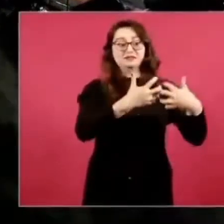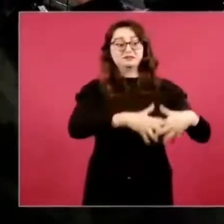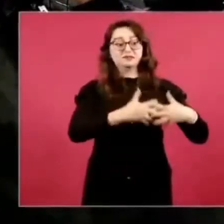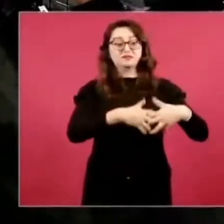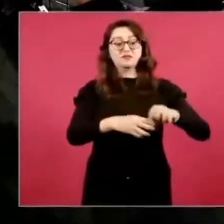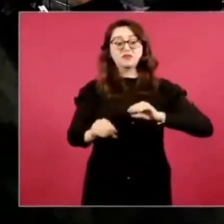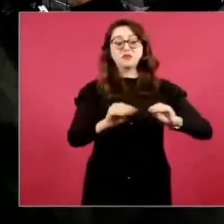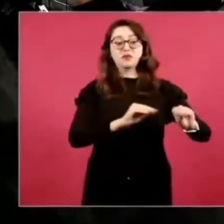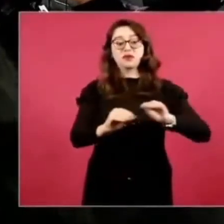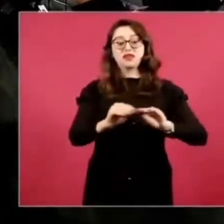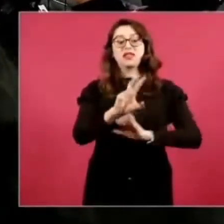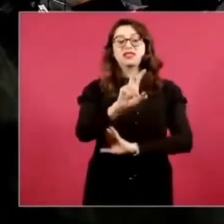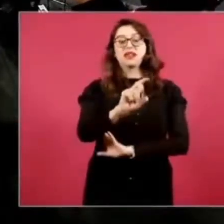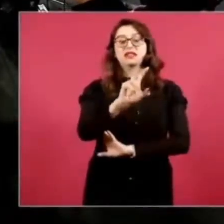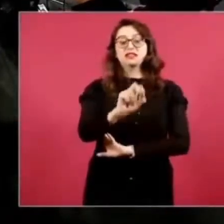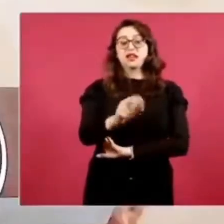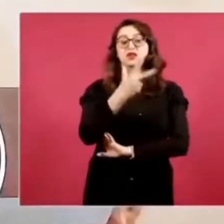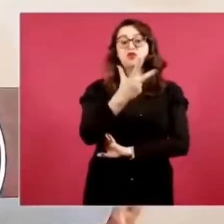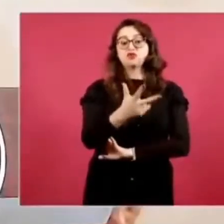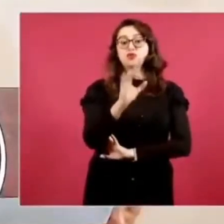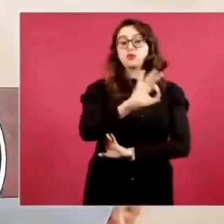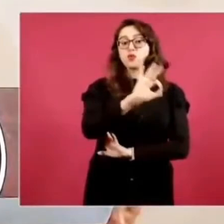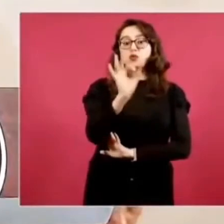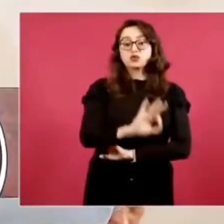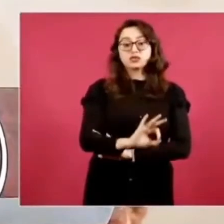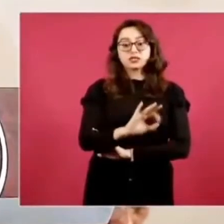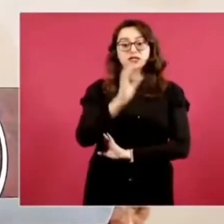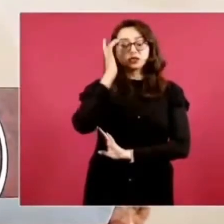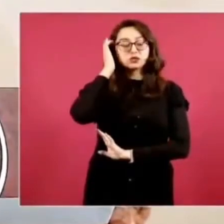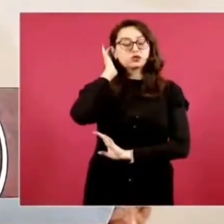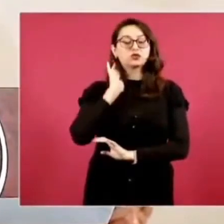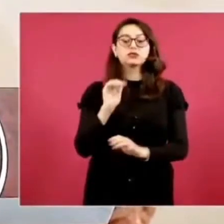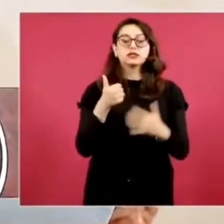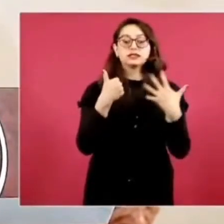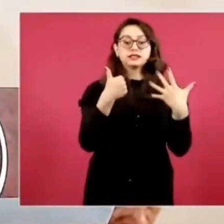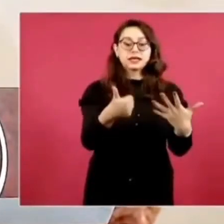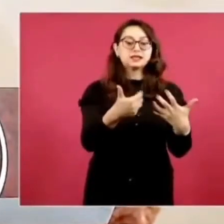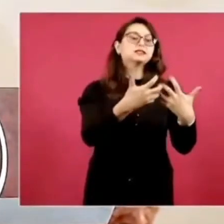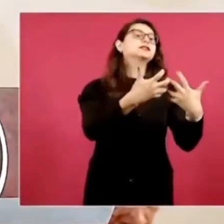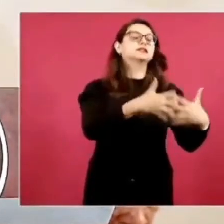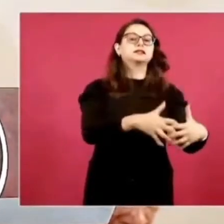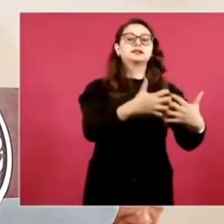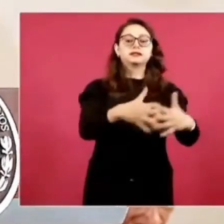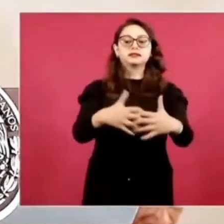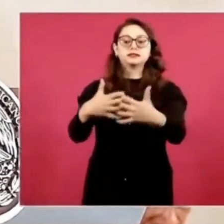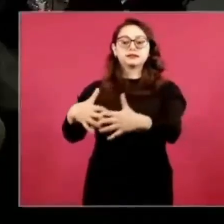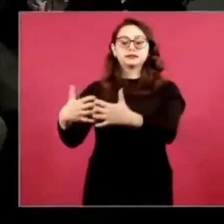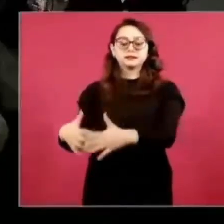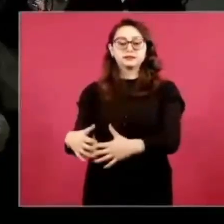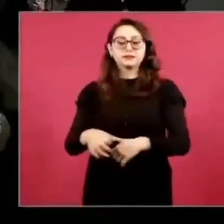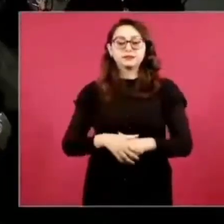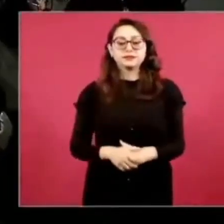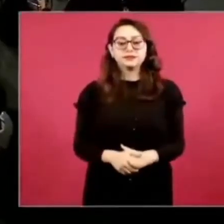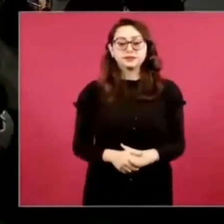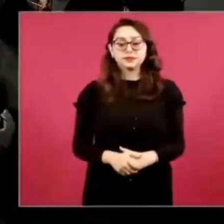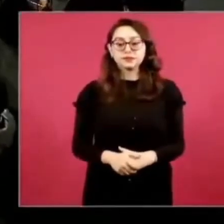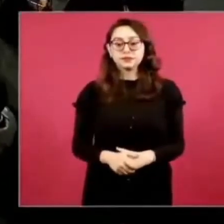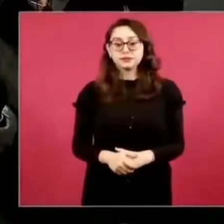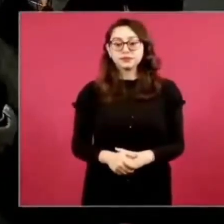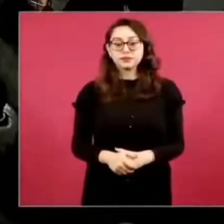capacidad, las 6. Recuerdo que cuando tomé posesión llevaba casi un